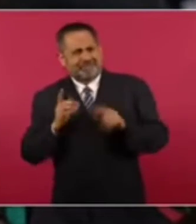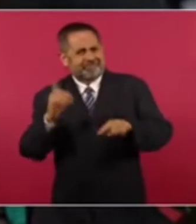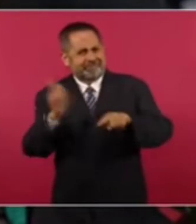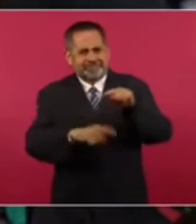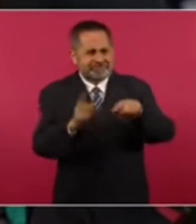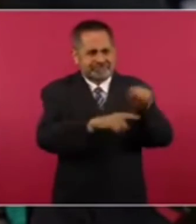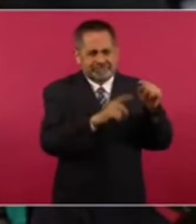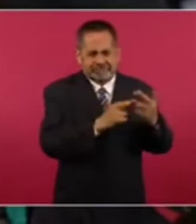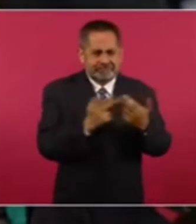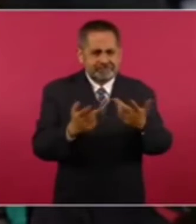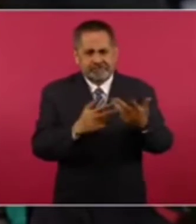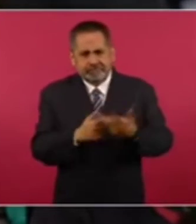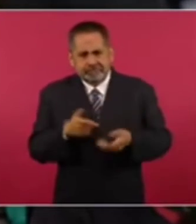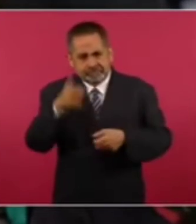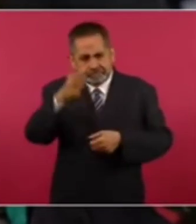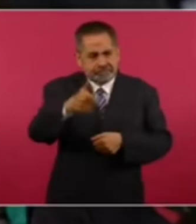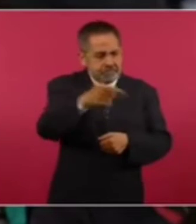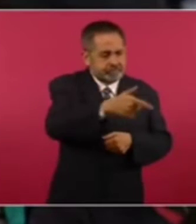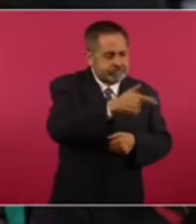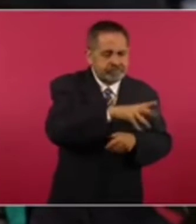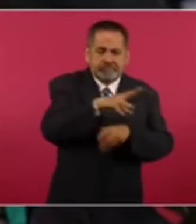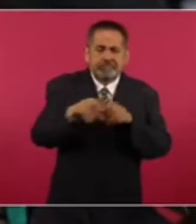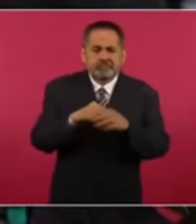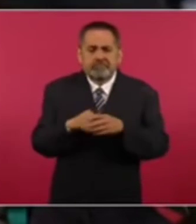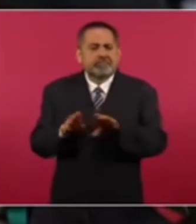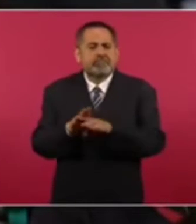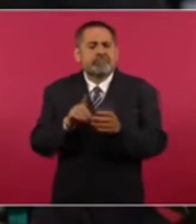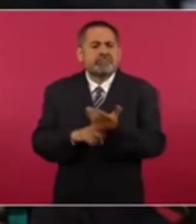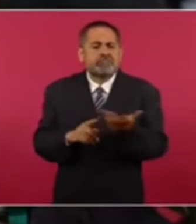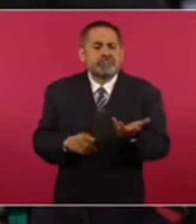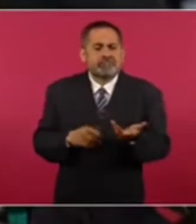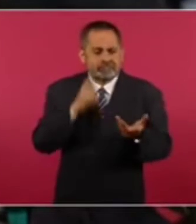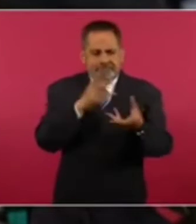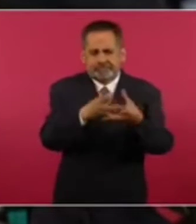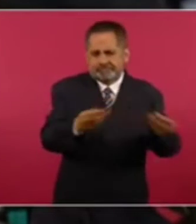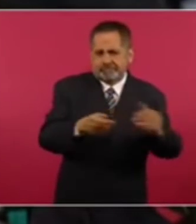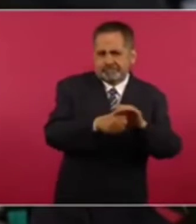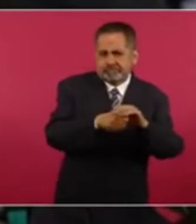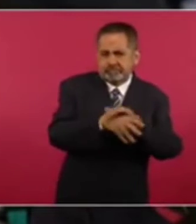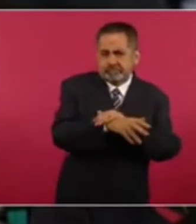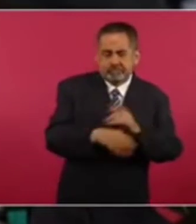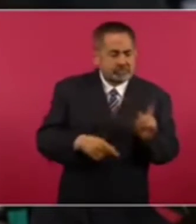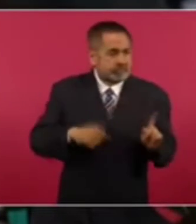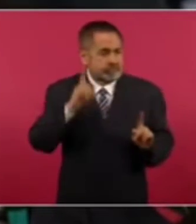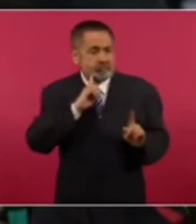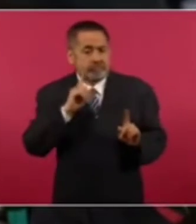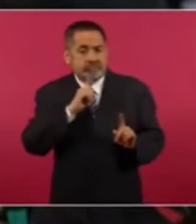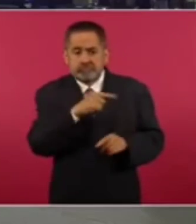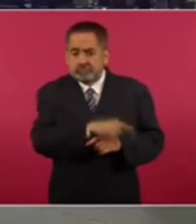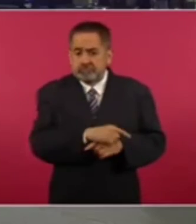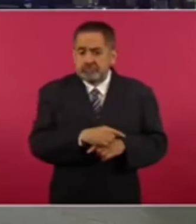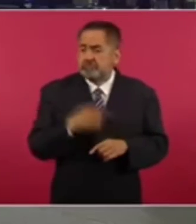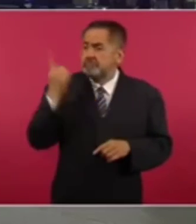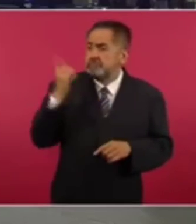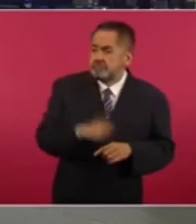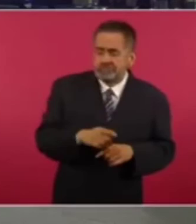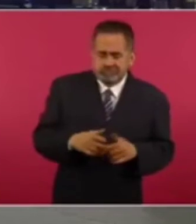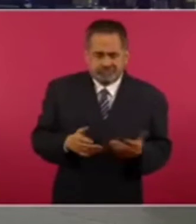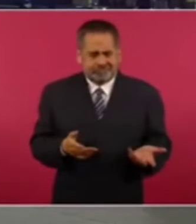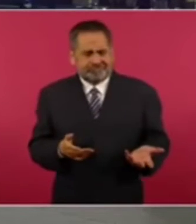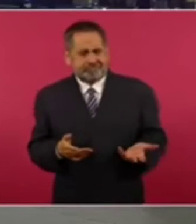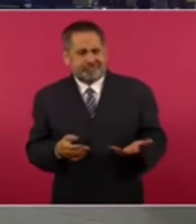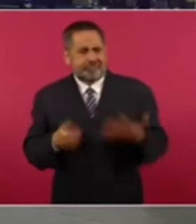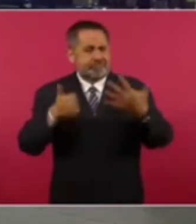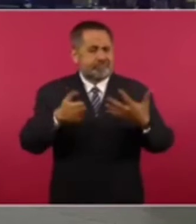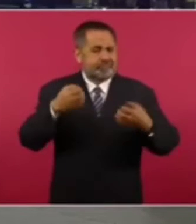Iguala donde pudieron haber sido pues ya desaparecidos los estudiantes, por ejemplo, ¿no? En total 6 jueces,